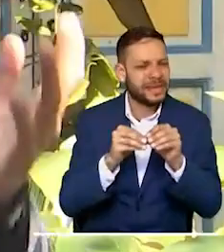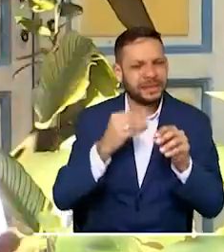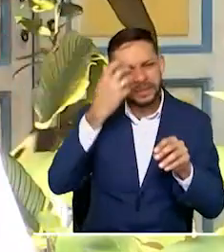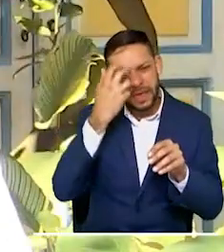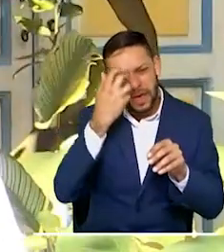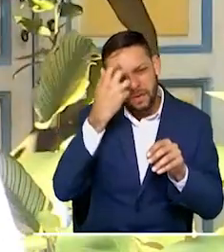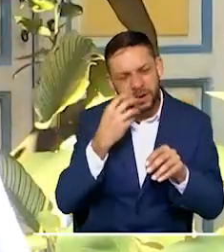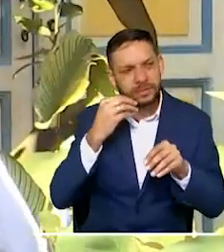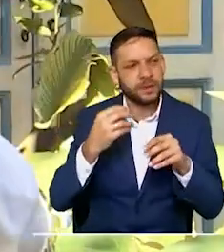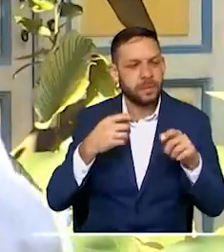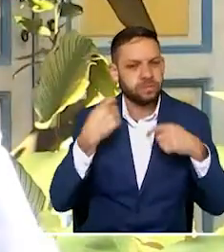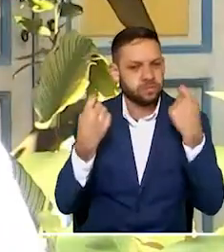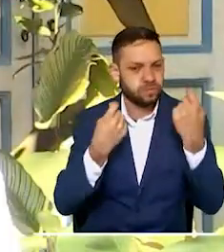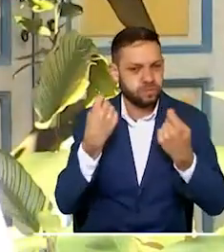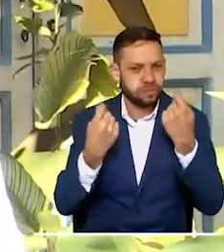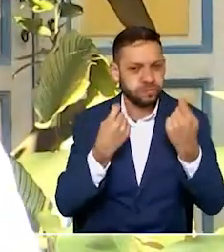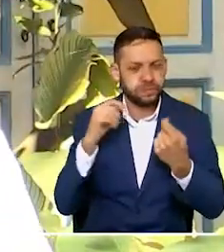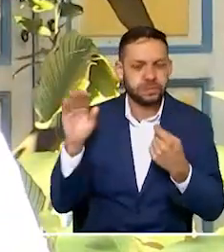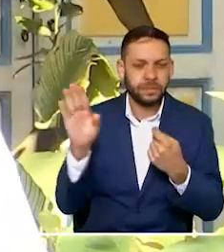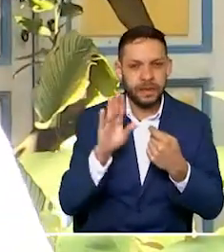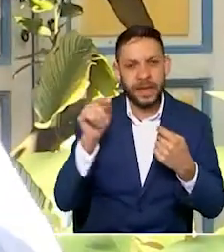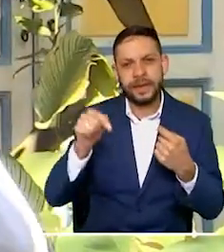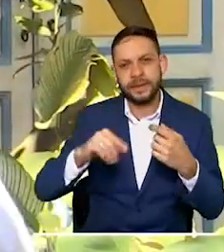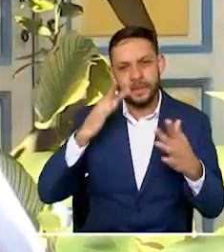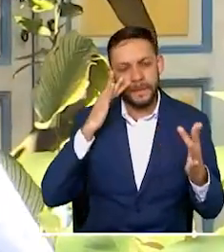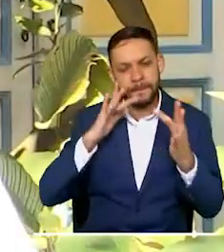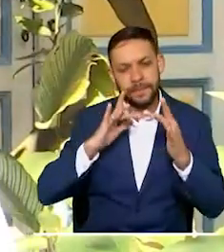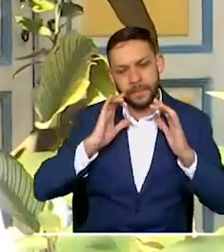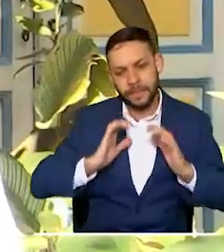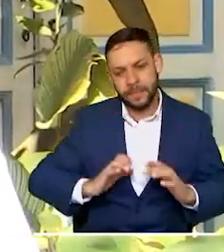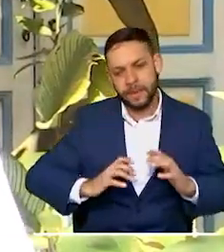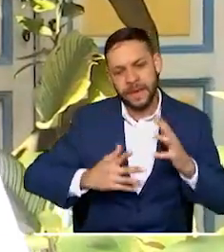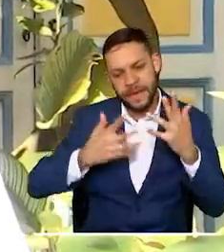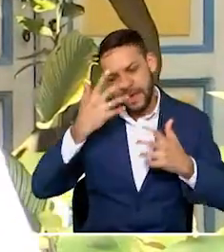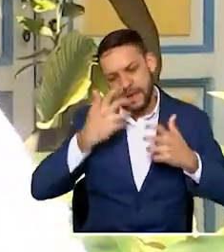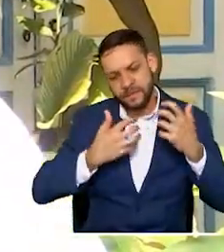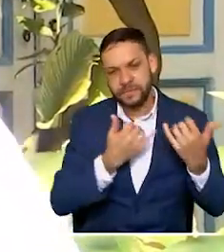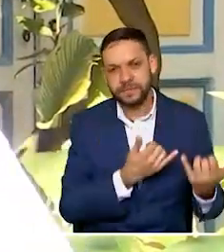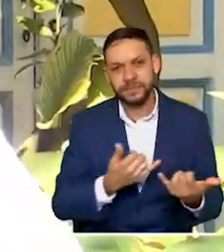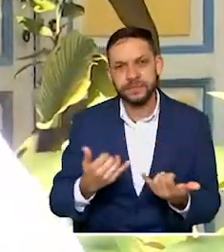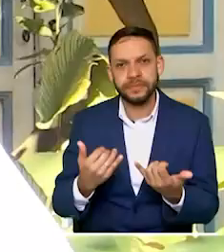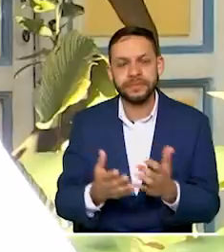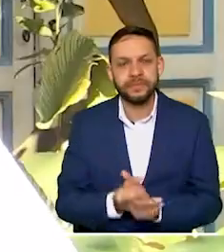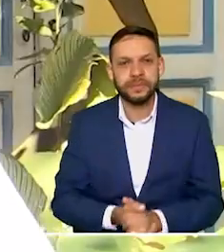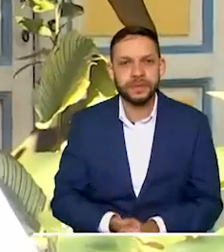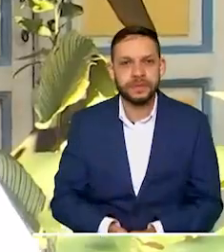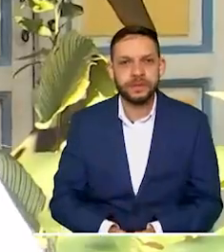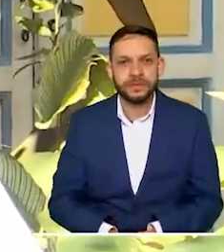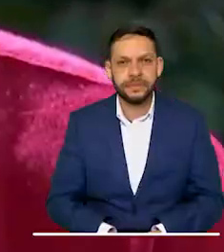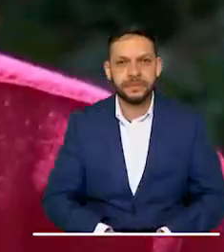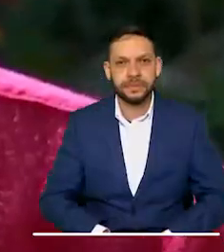hablando un poco de estos procesos de enfermedad, cómo diagnosticarlos y cómo tratarlos. Ya seguimos.